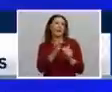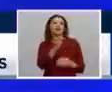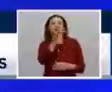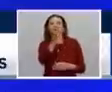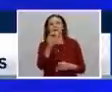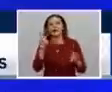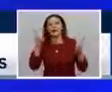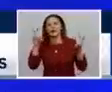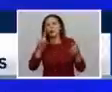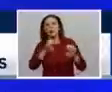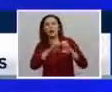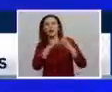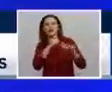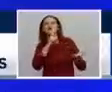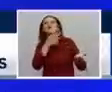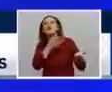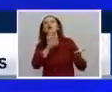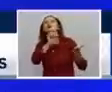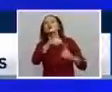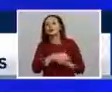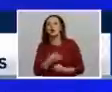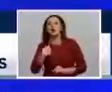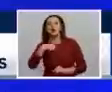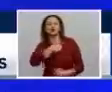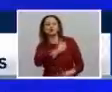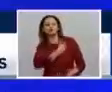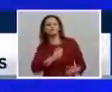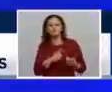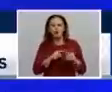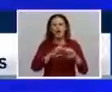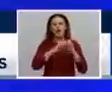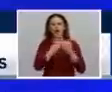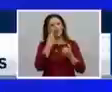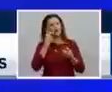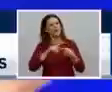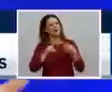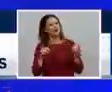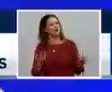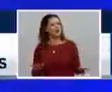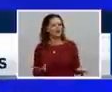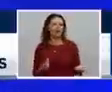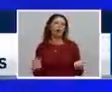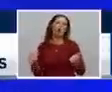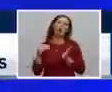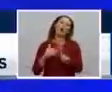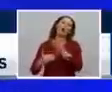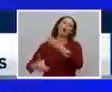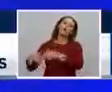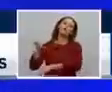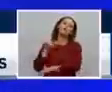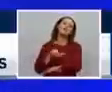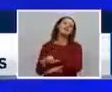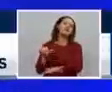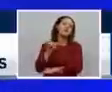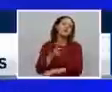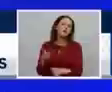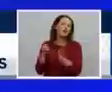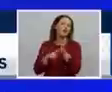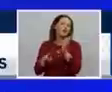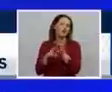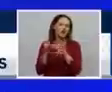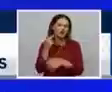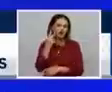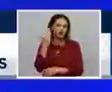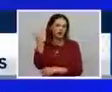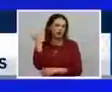adelante, suponiéndonos un rival difícil, y ahí sí, vamos a darlo todo, el equipo sea diferente, pero bueno, volvemos otra vez a lo mismo, y a lo repetitivo que ya hemos